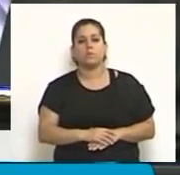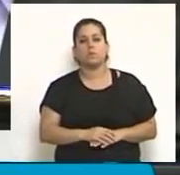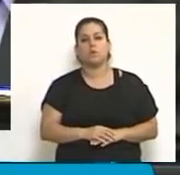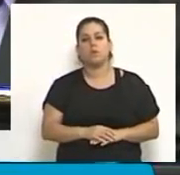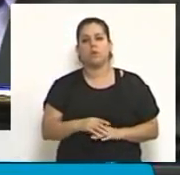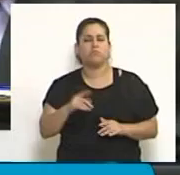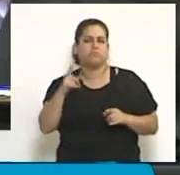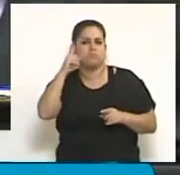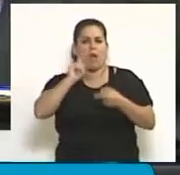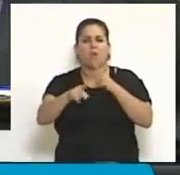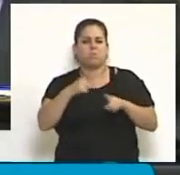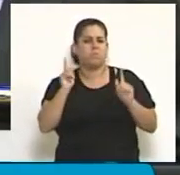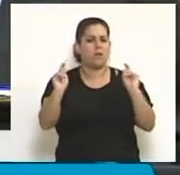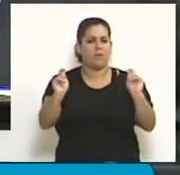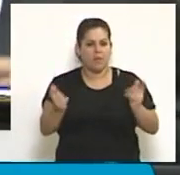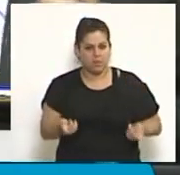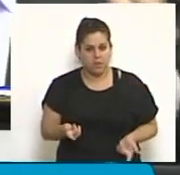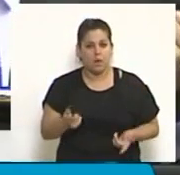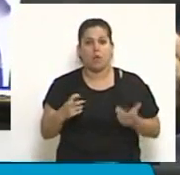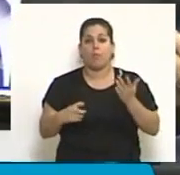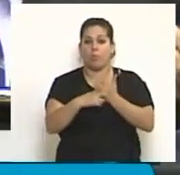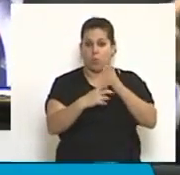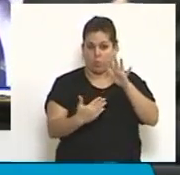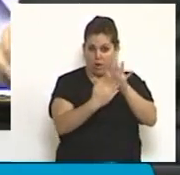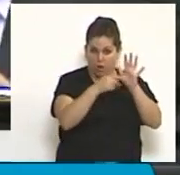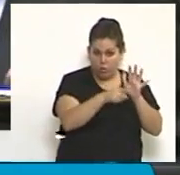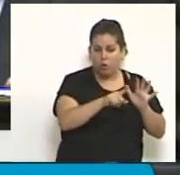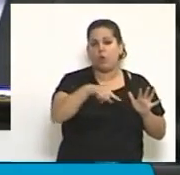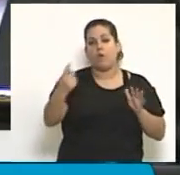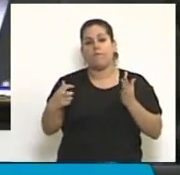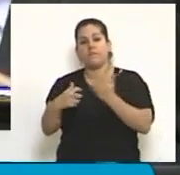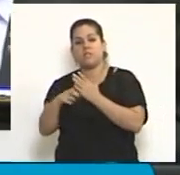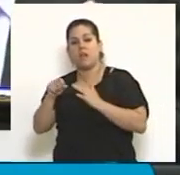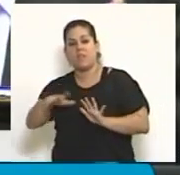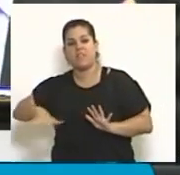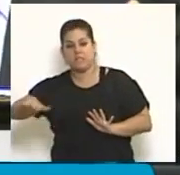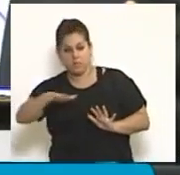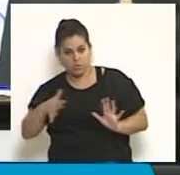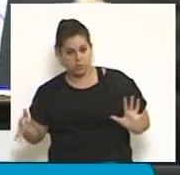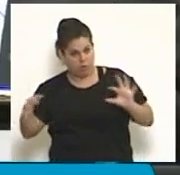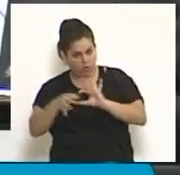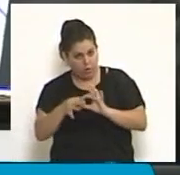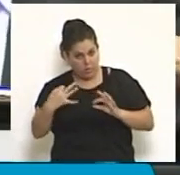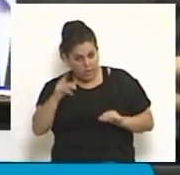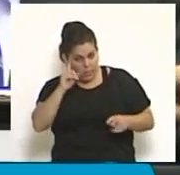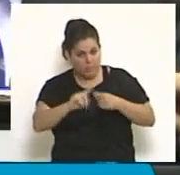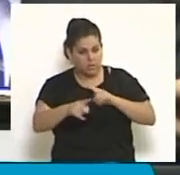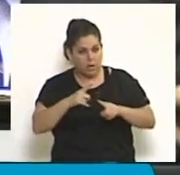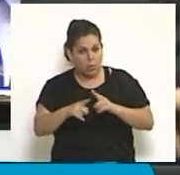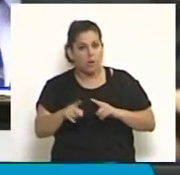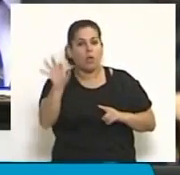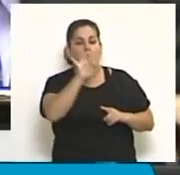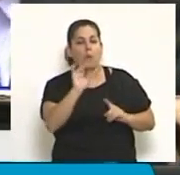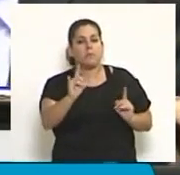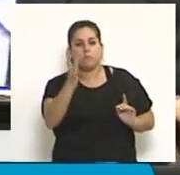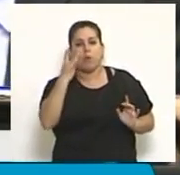¿por consenso entre quiénes? ¿Entre el Procurador General de la Nación y el fiscal coordinador de distrito, que dicho sea de paso, es elegido